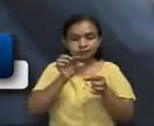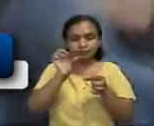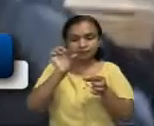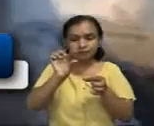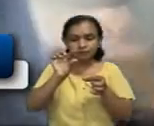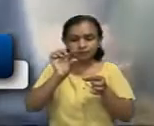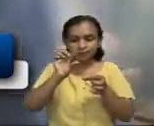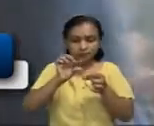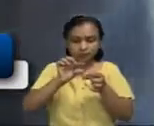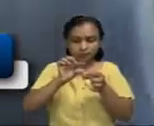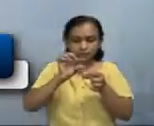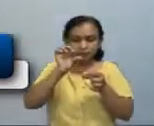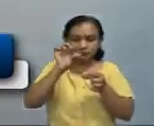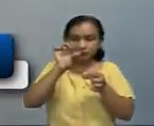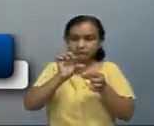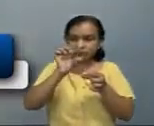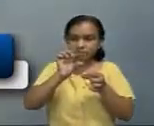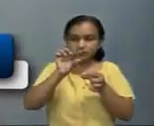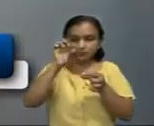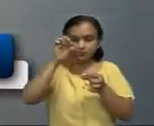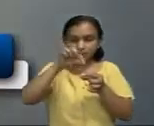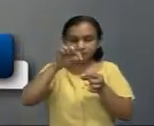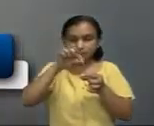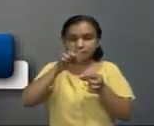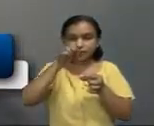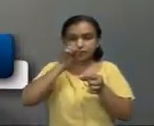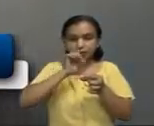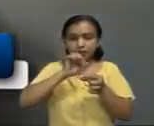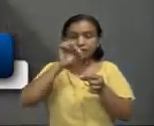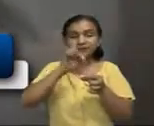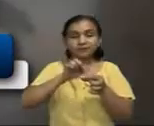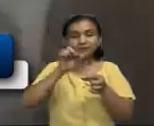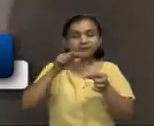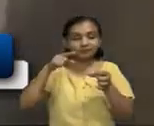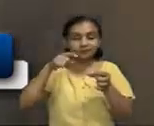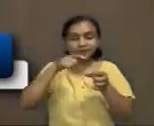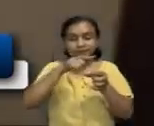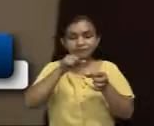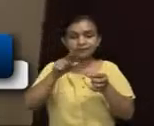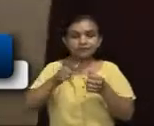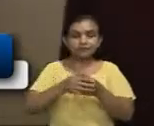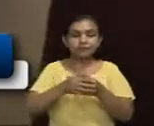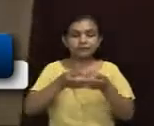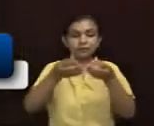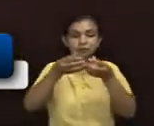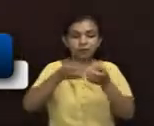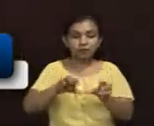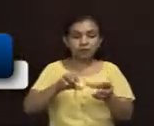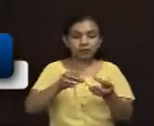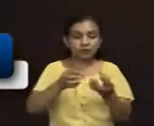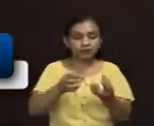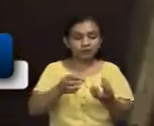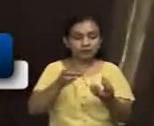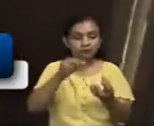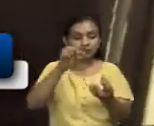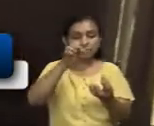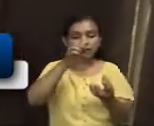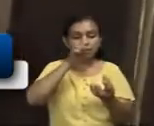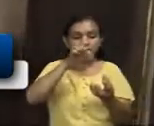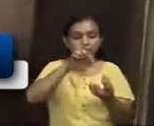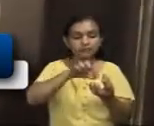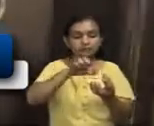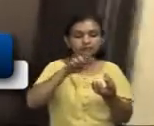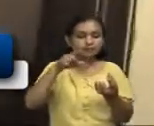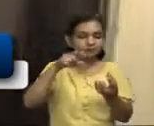1 centímetro, es pequeño, y ahí almacenamos el criadero. En cáscaras de huevo, cuando se parten, la tiramos, almacena agua,